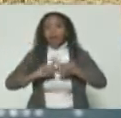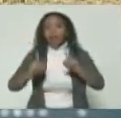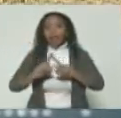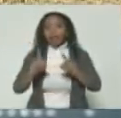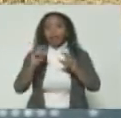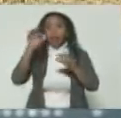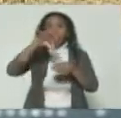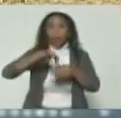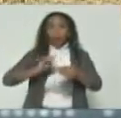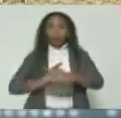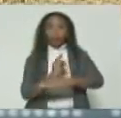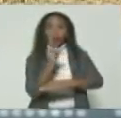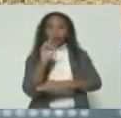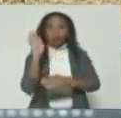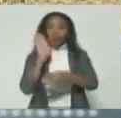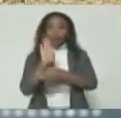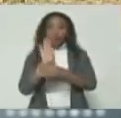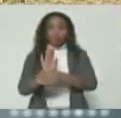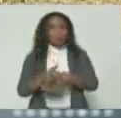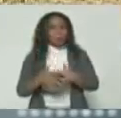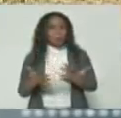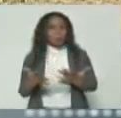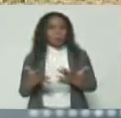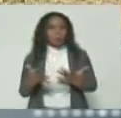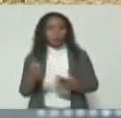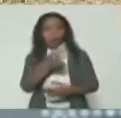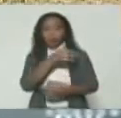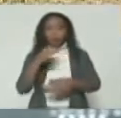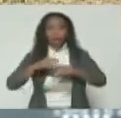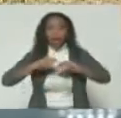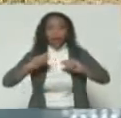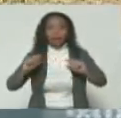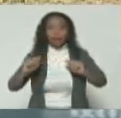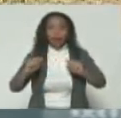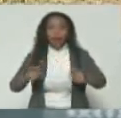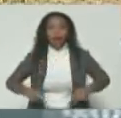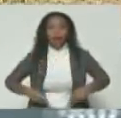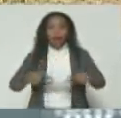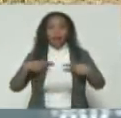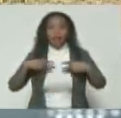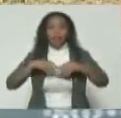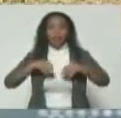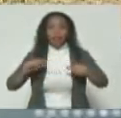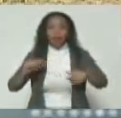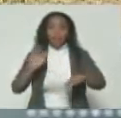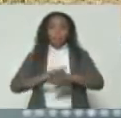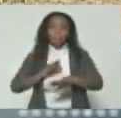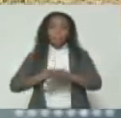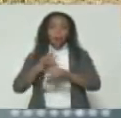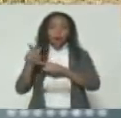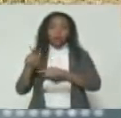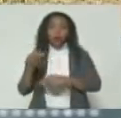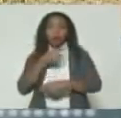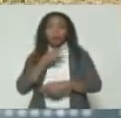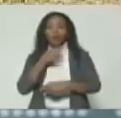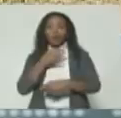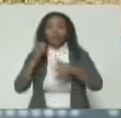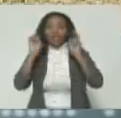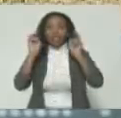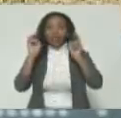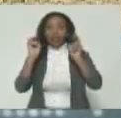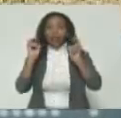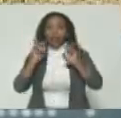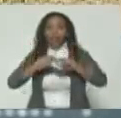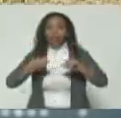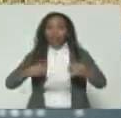siembra. ¿Para cuidar qué? La calidad de la tierra, la vida de la tierra. Por eso me gusta el concepto de CONUCO. Desde